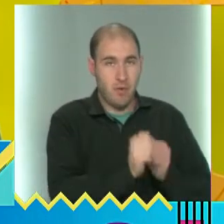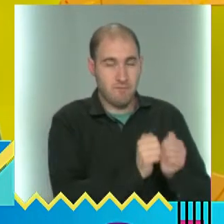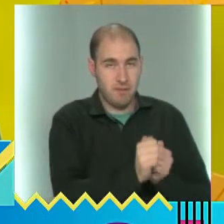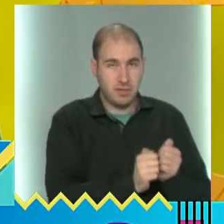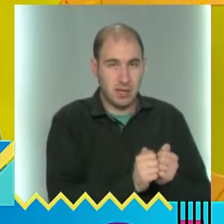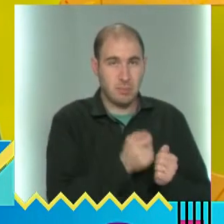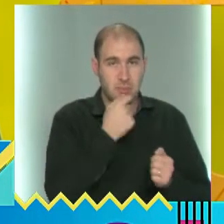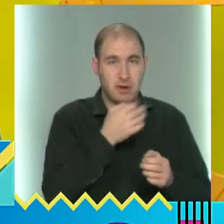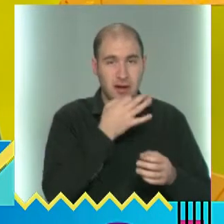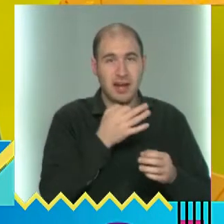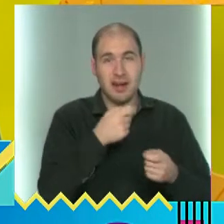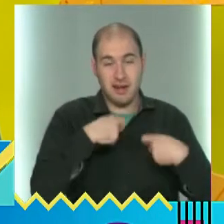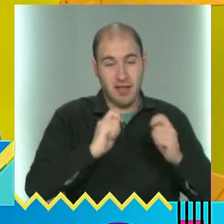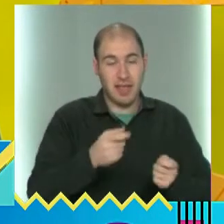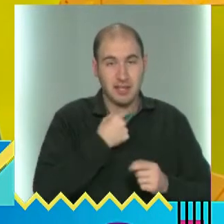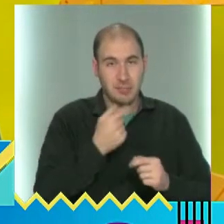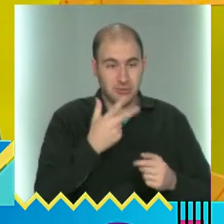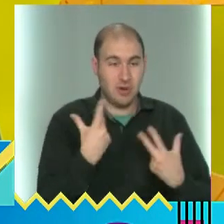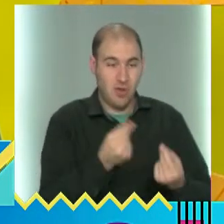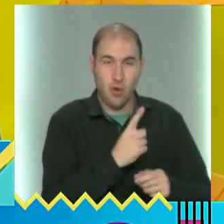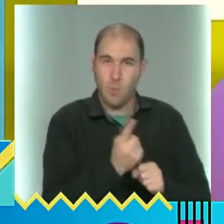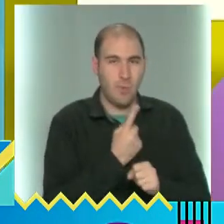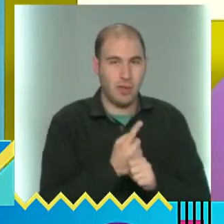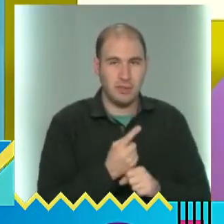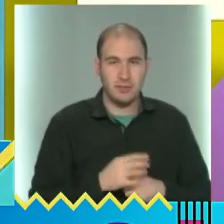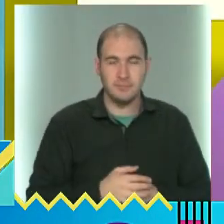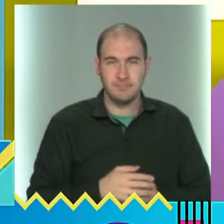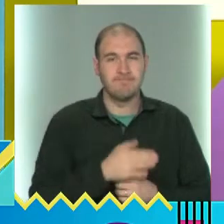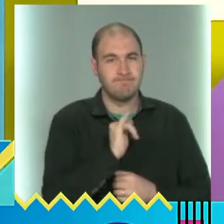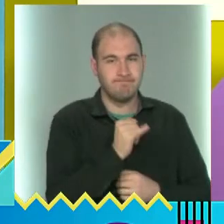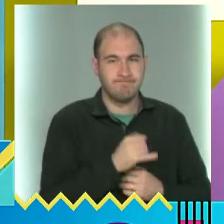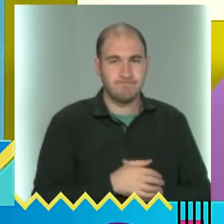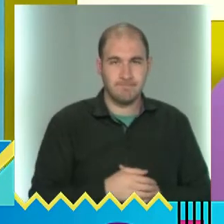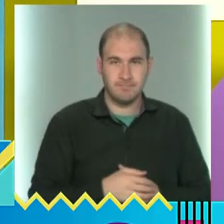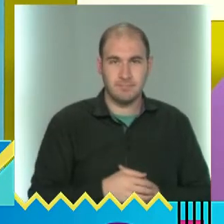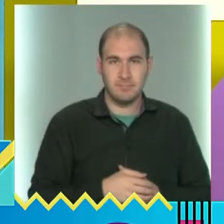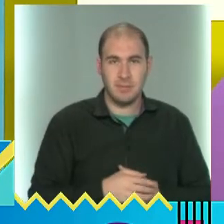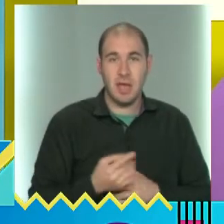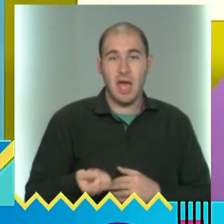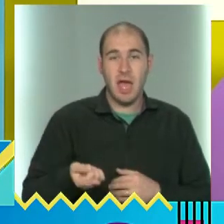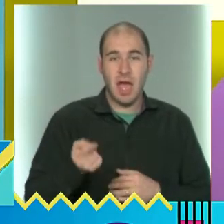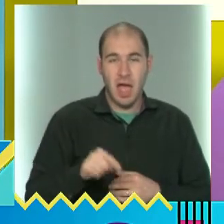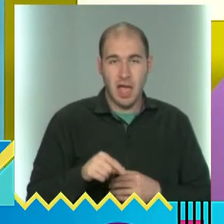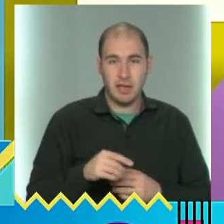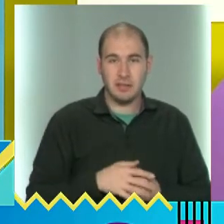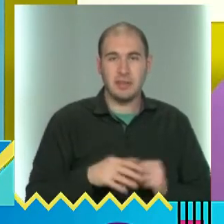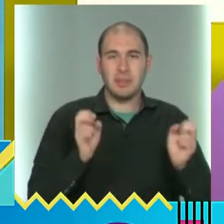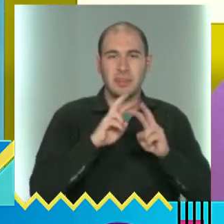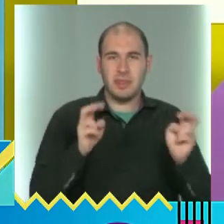si lo quieres regalar al mundo, lo regalas. Nadie te va a decir que no. Vos haces lo que claro, querés. Claro. Bueno, alerta me parece entonces en